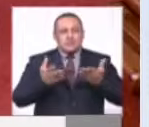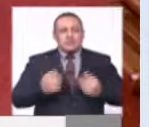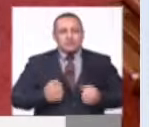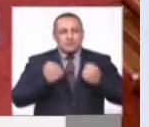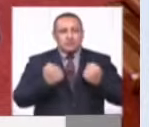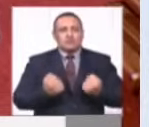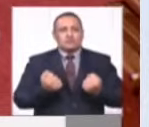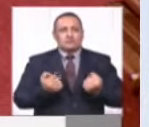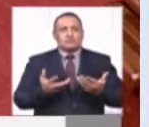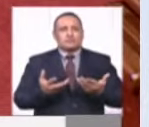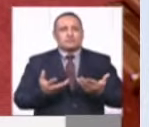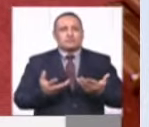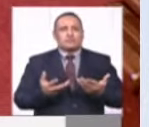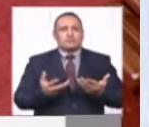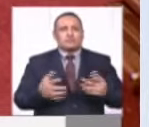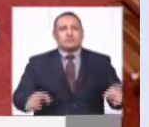esfuerzo